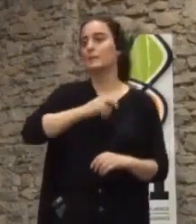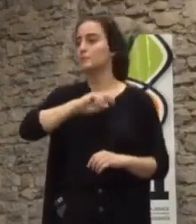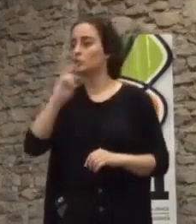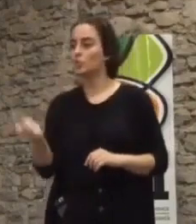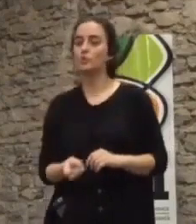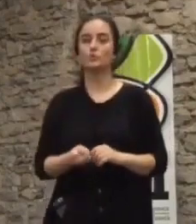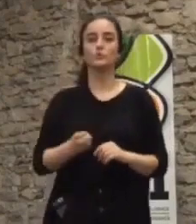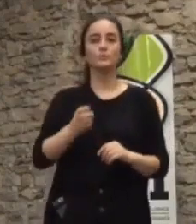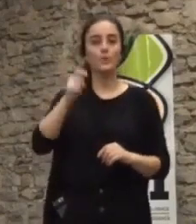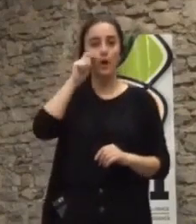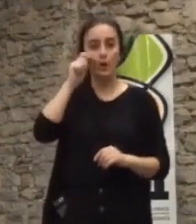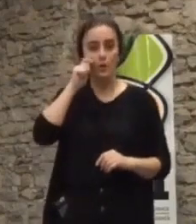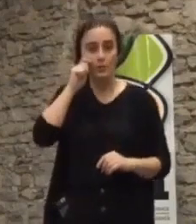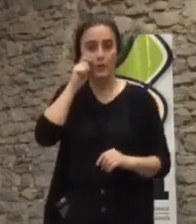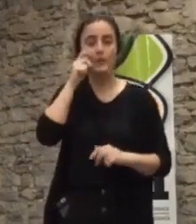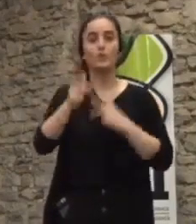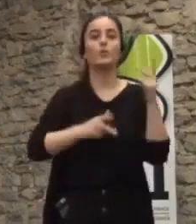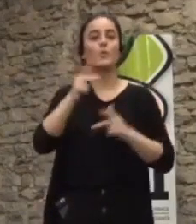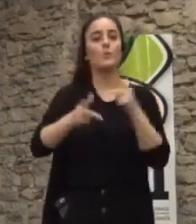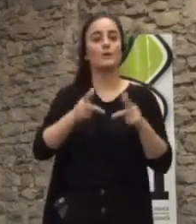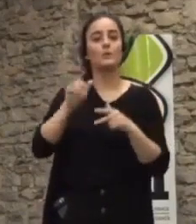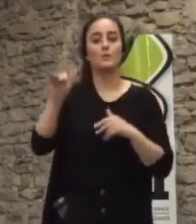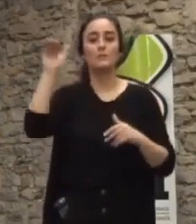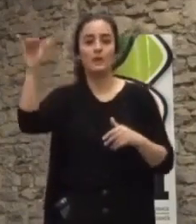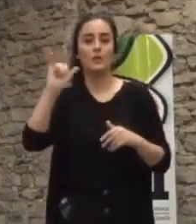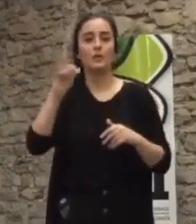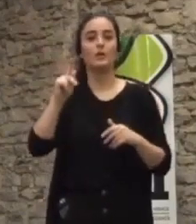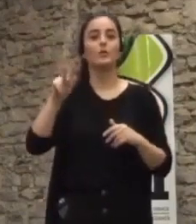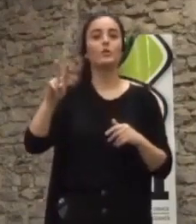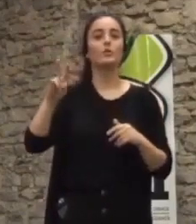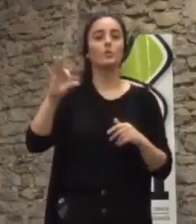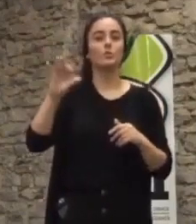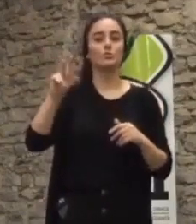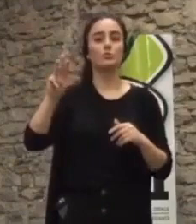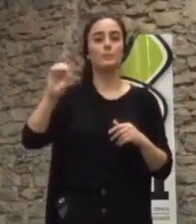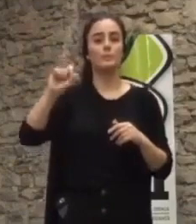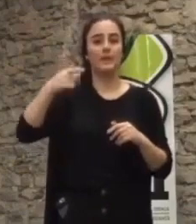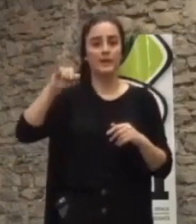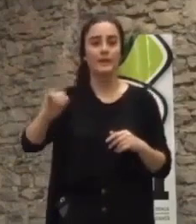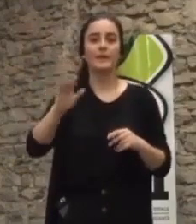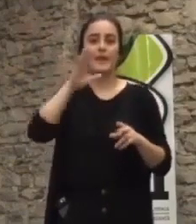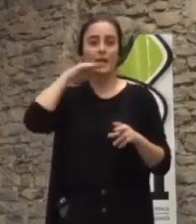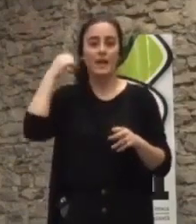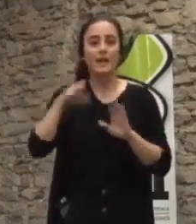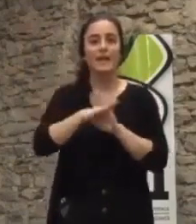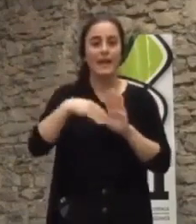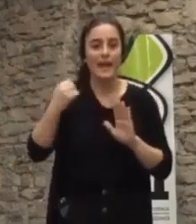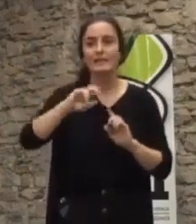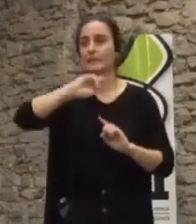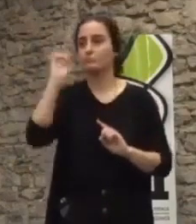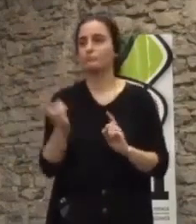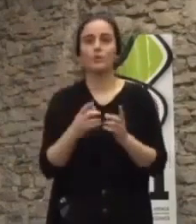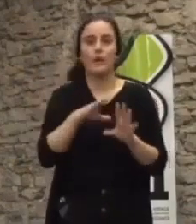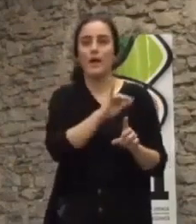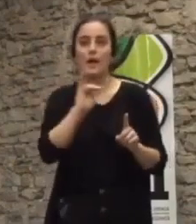ayuntamientos, el Observatorio Vasco de Inmigración y Ikuspegi, y luego, pues como veis, ACCEM, CEAR Euskadi, Caritas Vizcaya, Sorracismo, Fundación Ayacuría